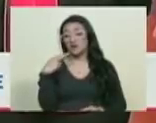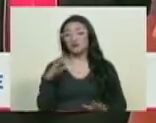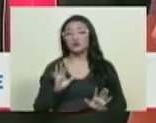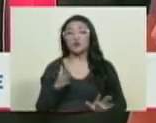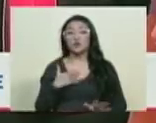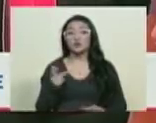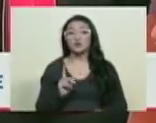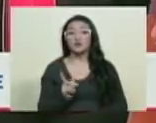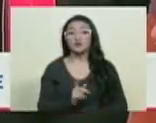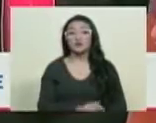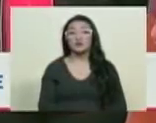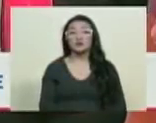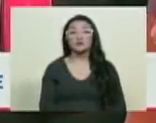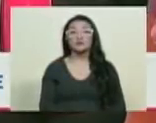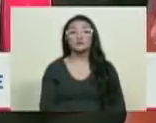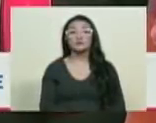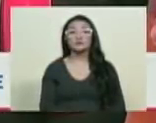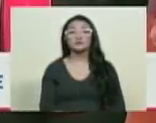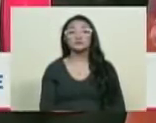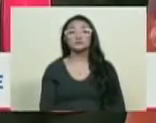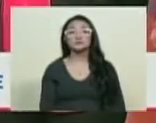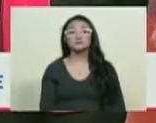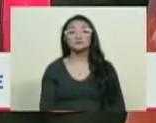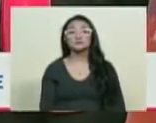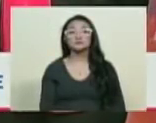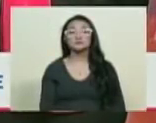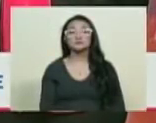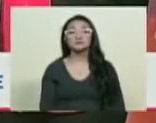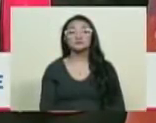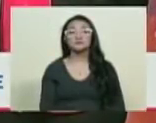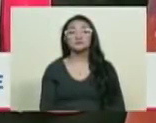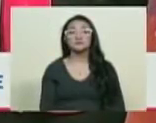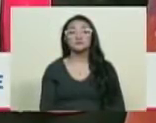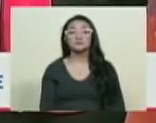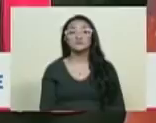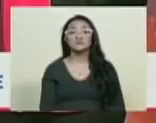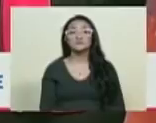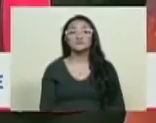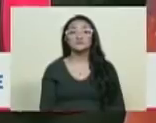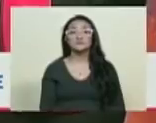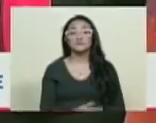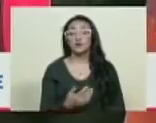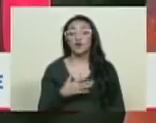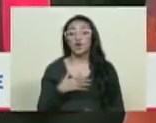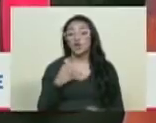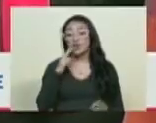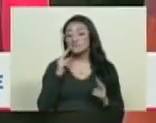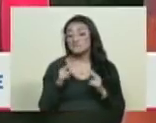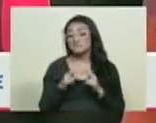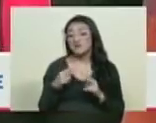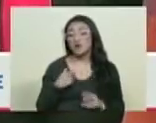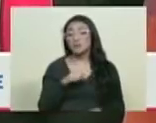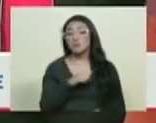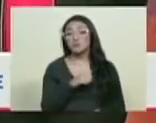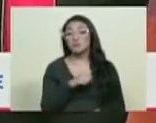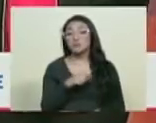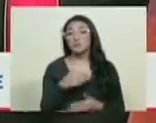quiere ver no quiere verme en público julio borges como él no me quiere ver en público